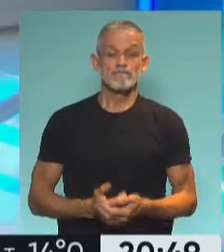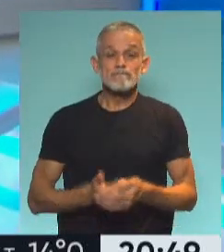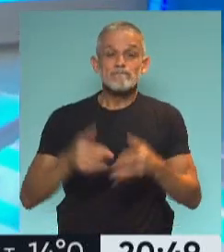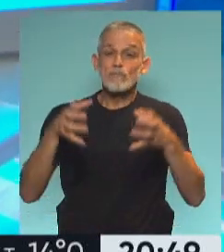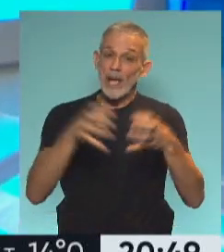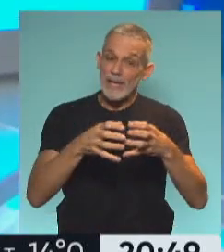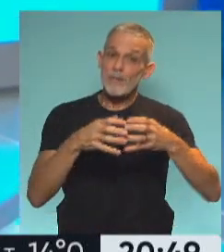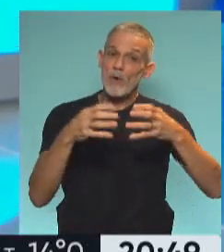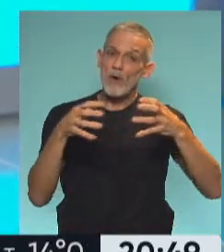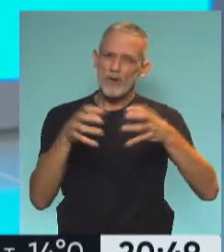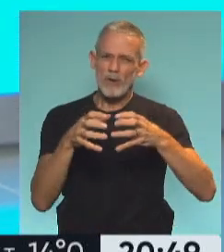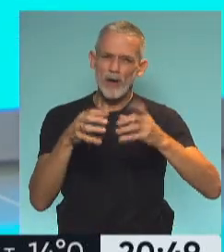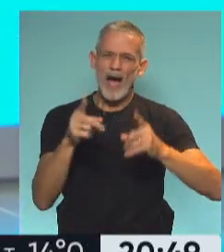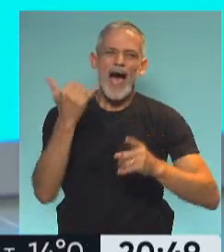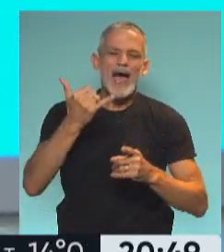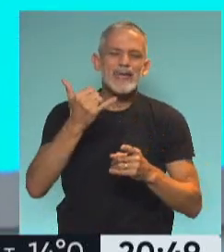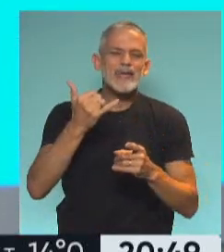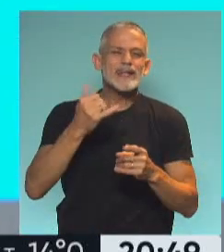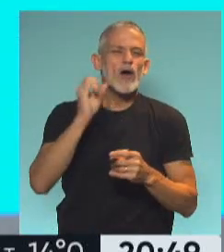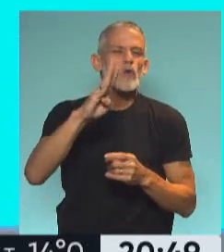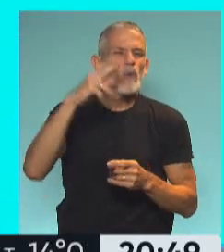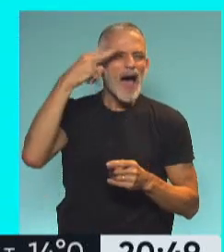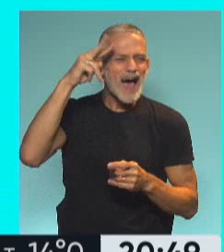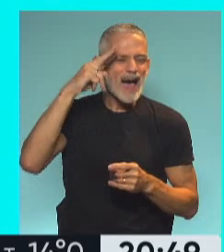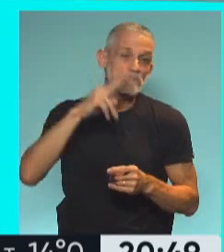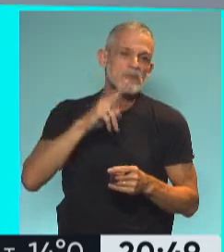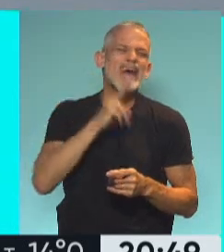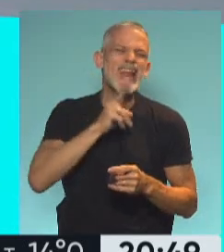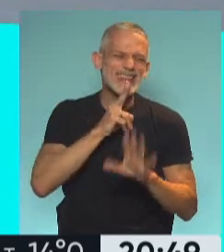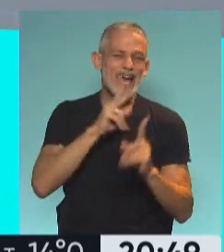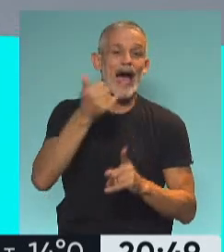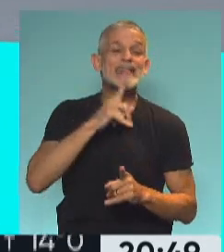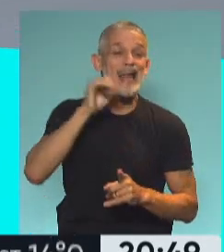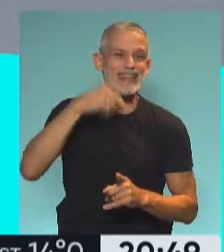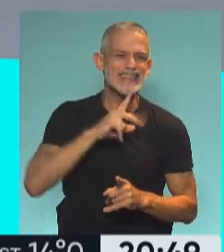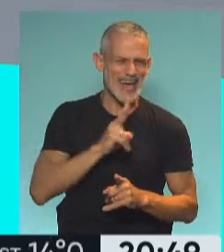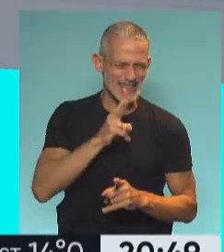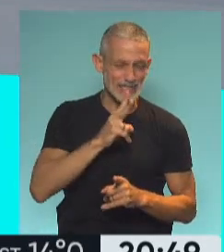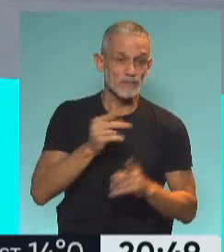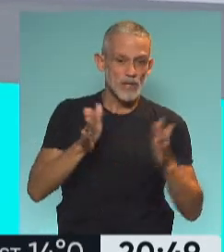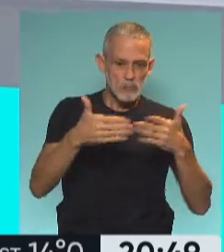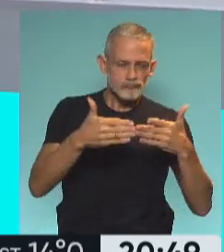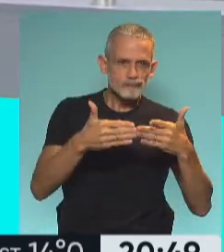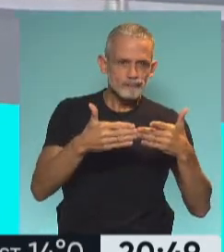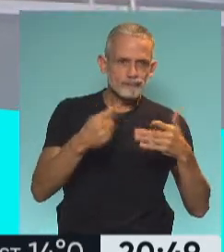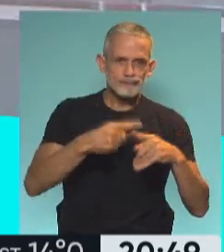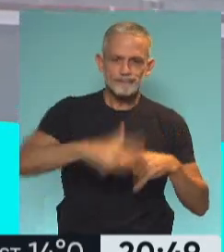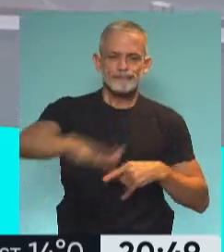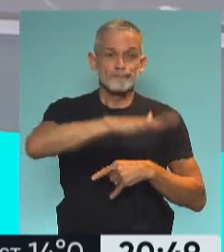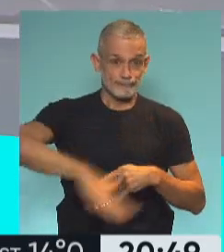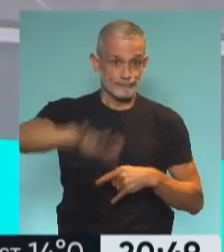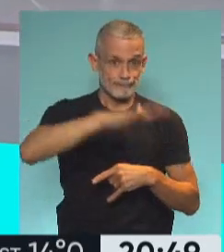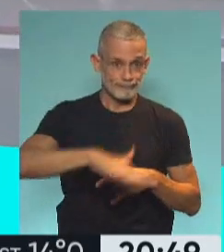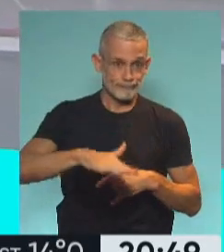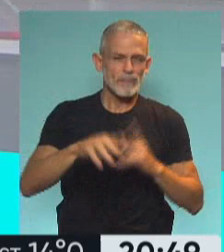Un equipo y un grupo, eso es lo que hay en el Club Atlanta, aquí de la Ciudad de Buenos Aires. Un club que está cerrado por las restricciones en la zona del AMBA, pero que de